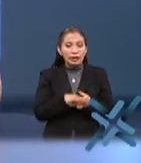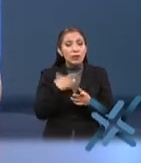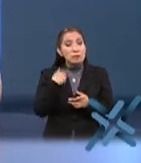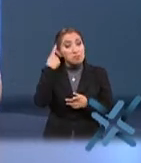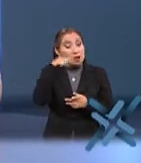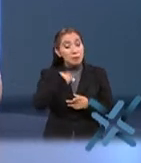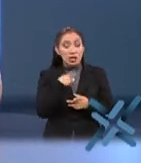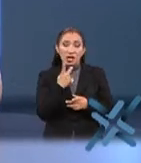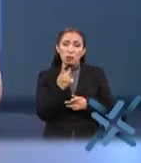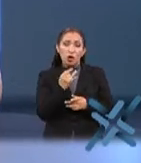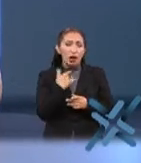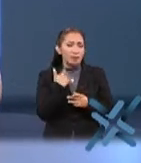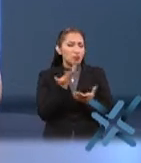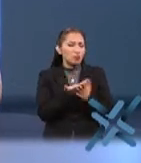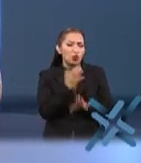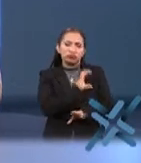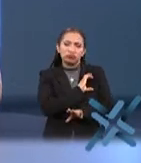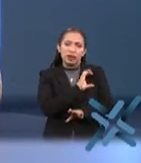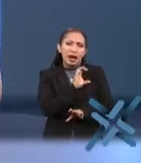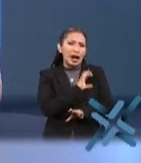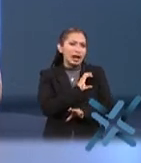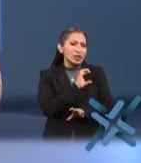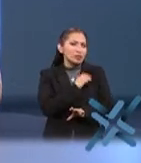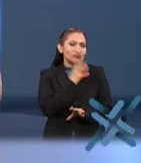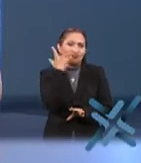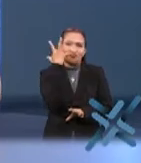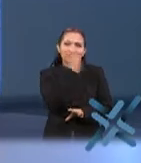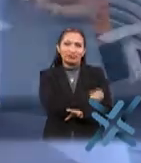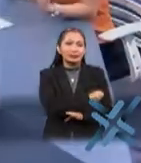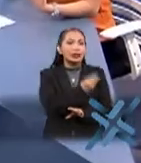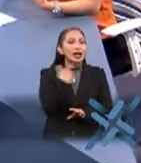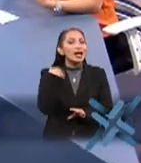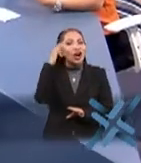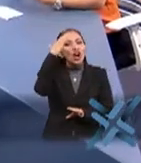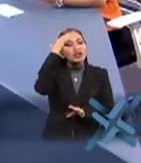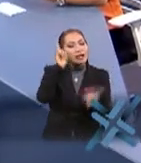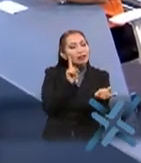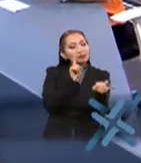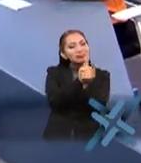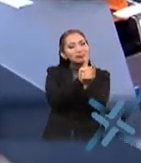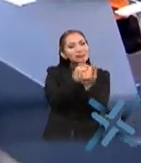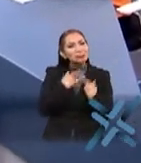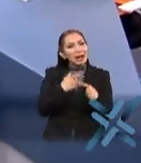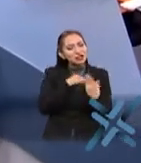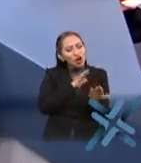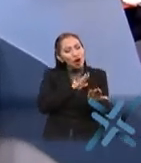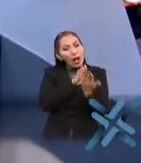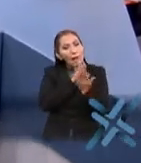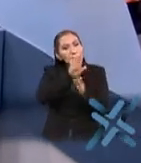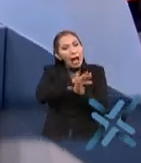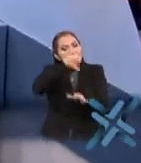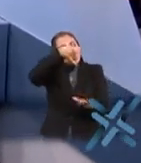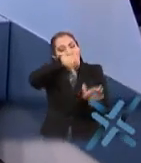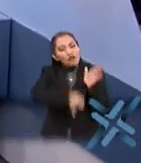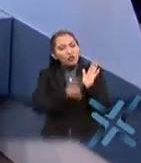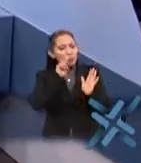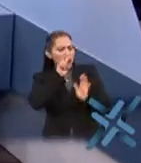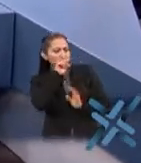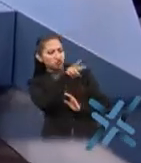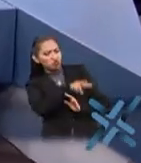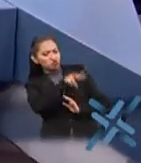es un programa muy bonito al que le tengo mucho cariño. Claro. Conocer a las personas más allá de lo